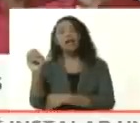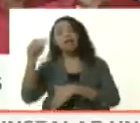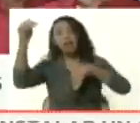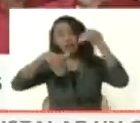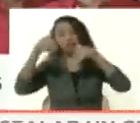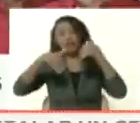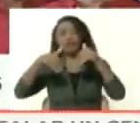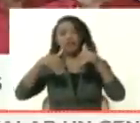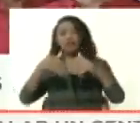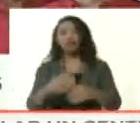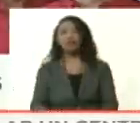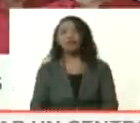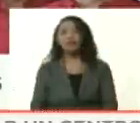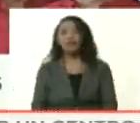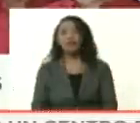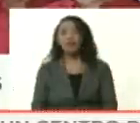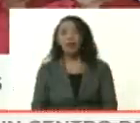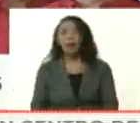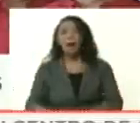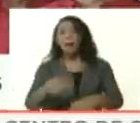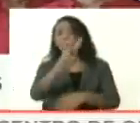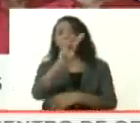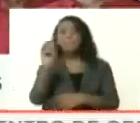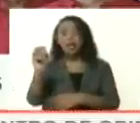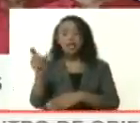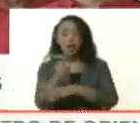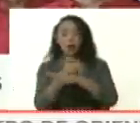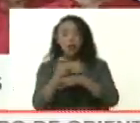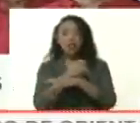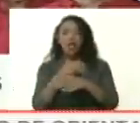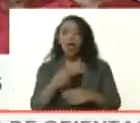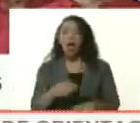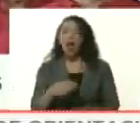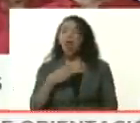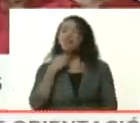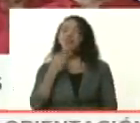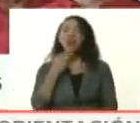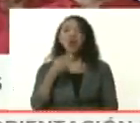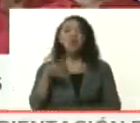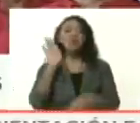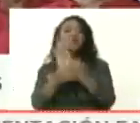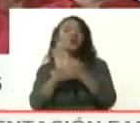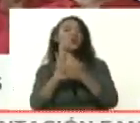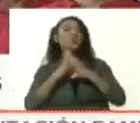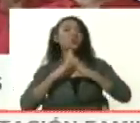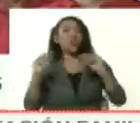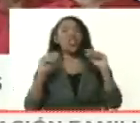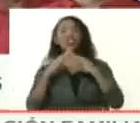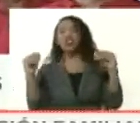el 20 gobernaciones, y el bocón de Ramos lo dijo,